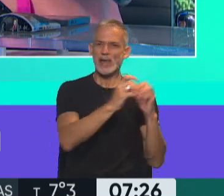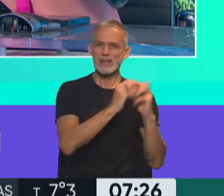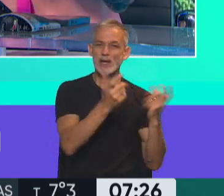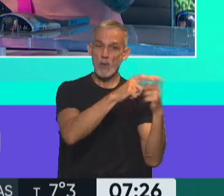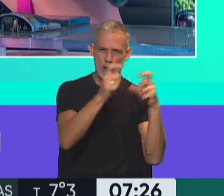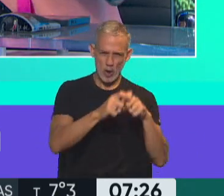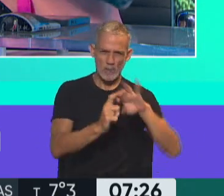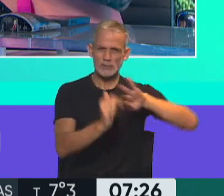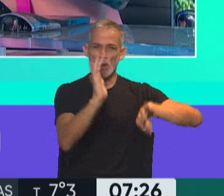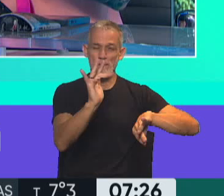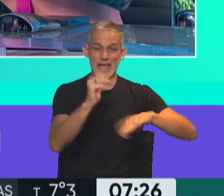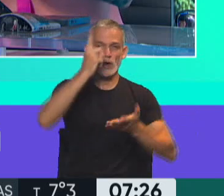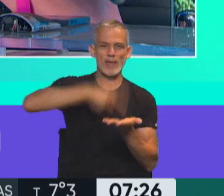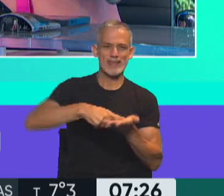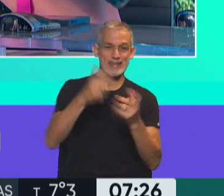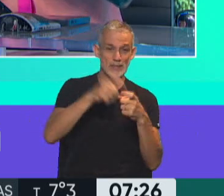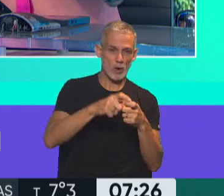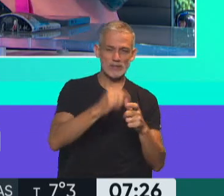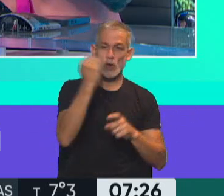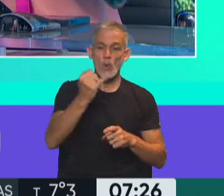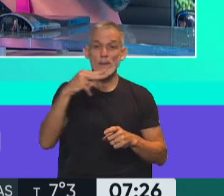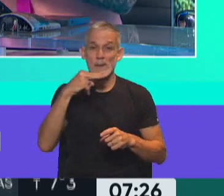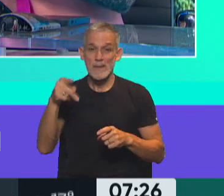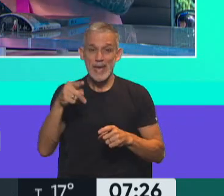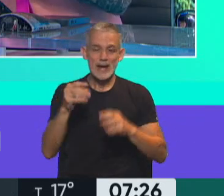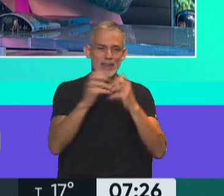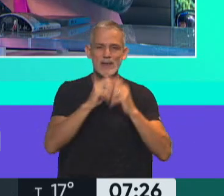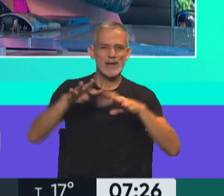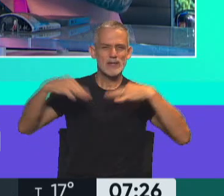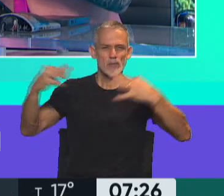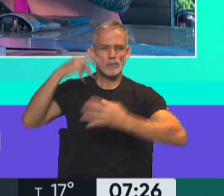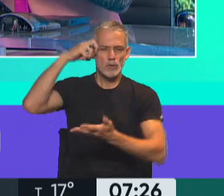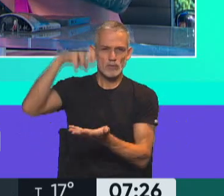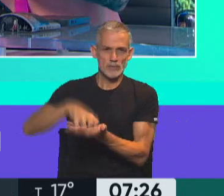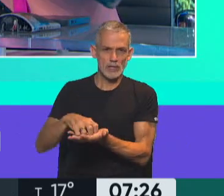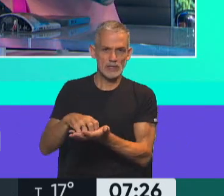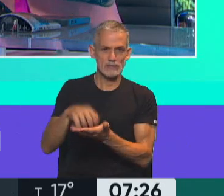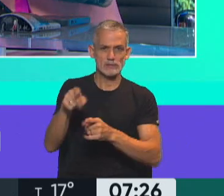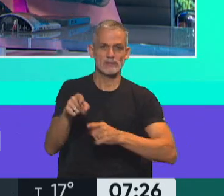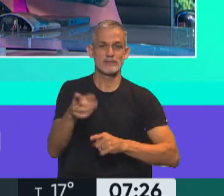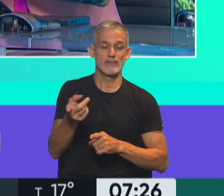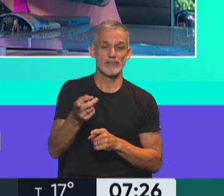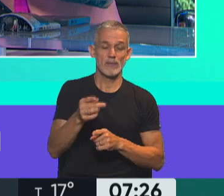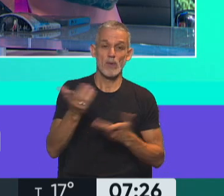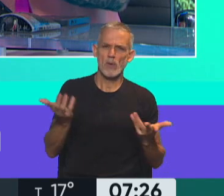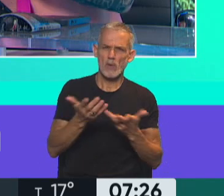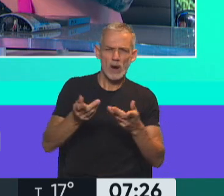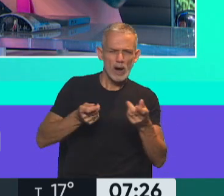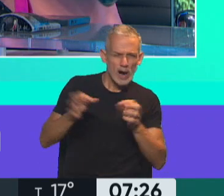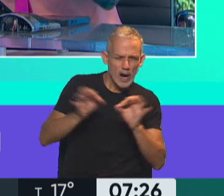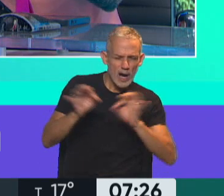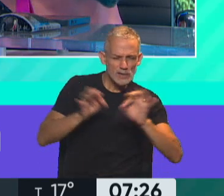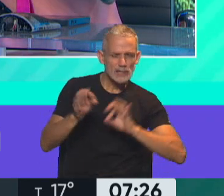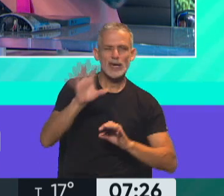comisión miércoles dictamen de comisión jueves y viernes debate en el recinto de la cámara de diputados pero una extra chilla o fue